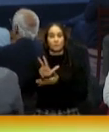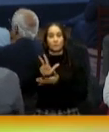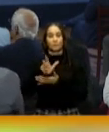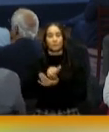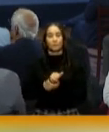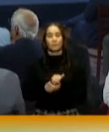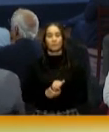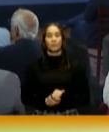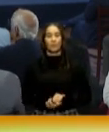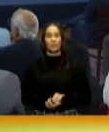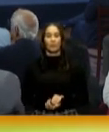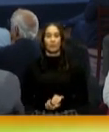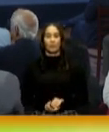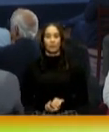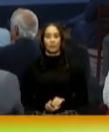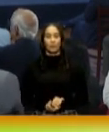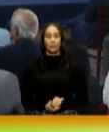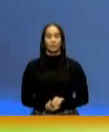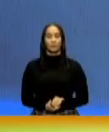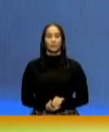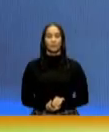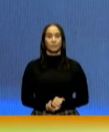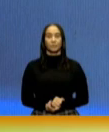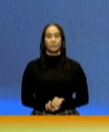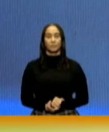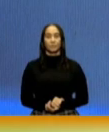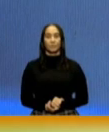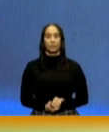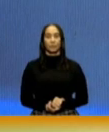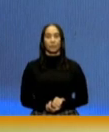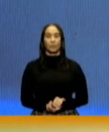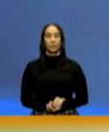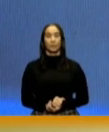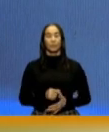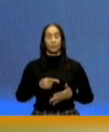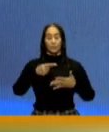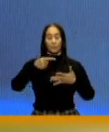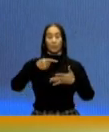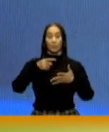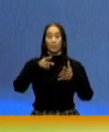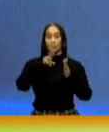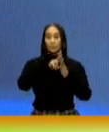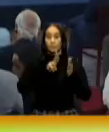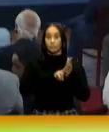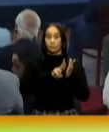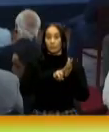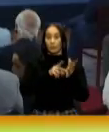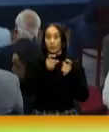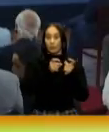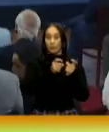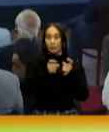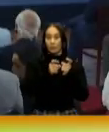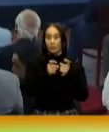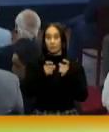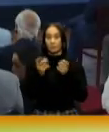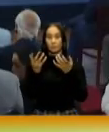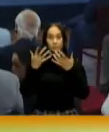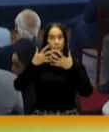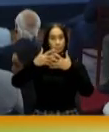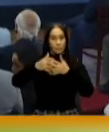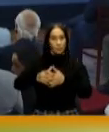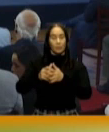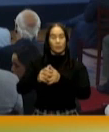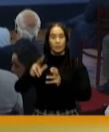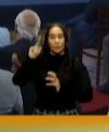de estúpidos que es como nos quieren tratar y tenemos que comenzar a demostrarle a los gobiernos que no somos estúpidos que no somos ignorantes que por lo